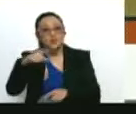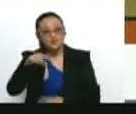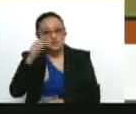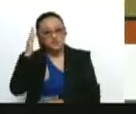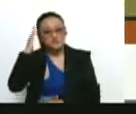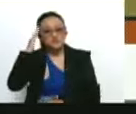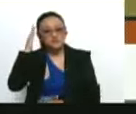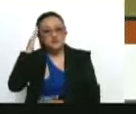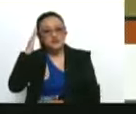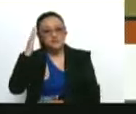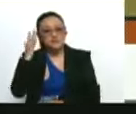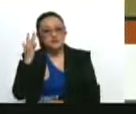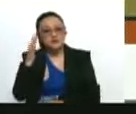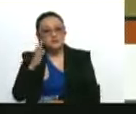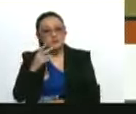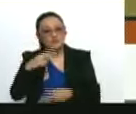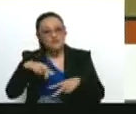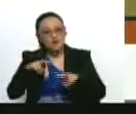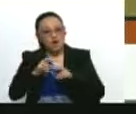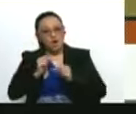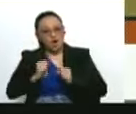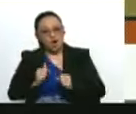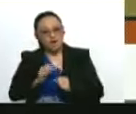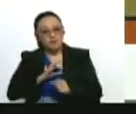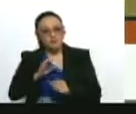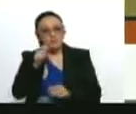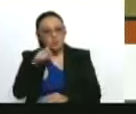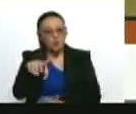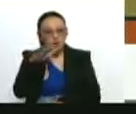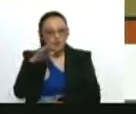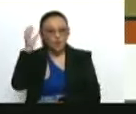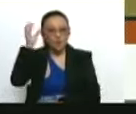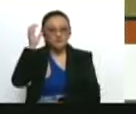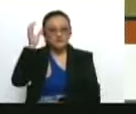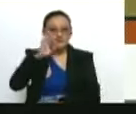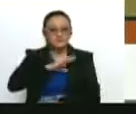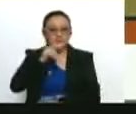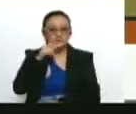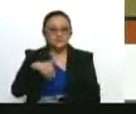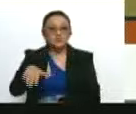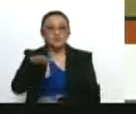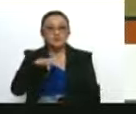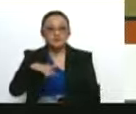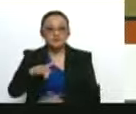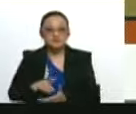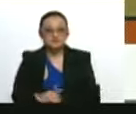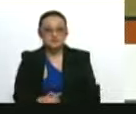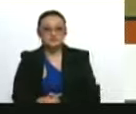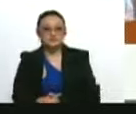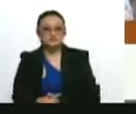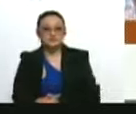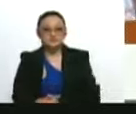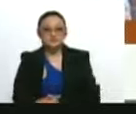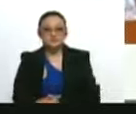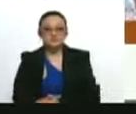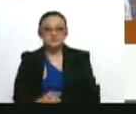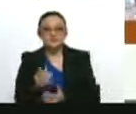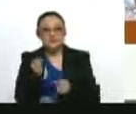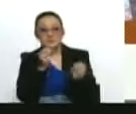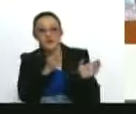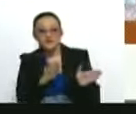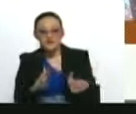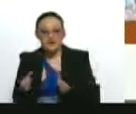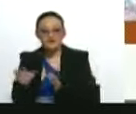saben, ha sido por el valor del pueblo, por la conciencia de nuestro pueblo. No porque nosotros tuviéramos una